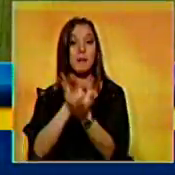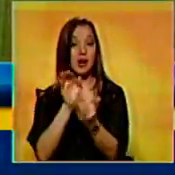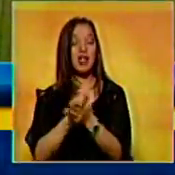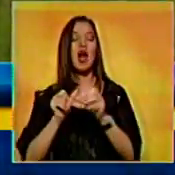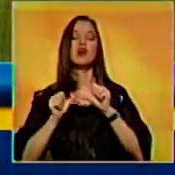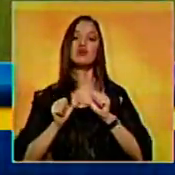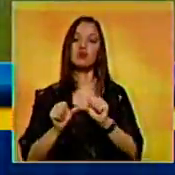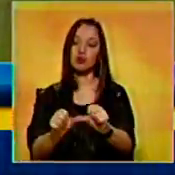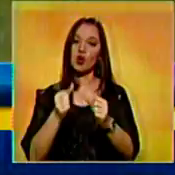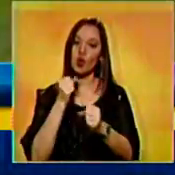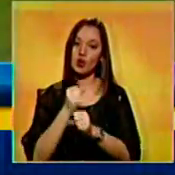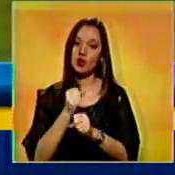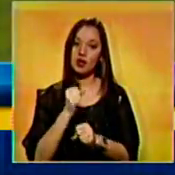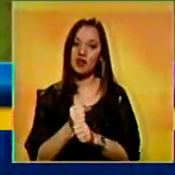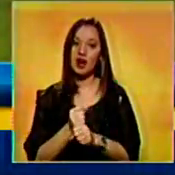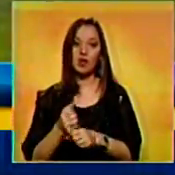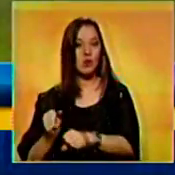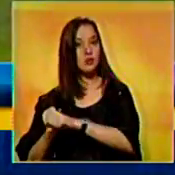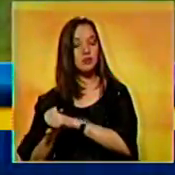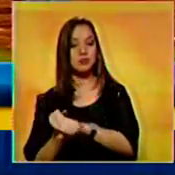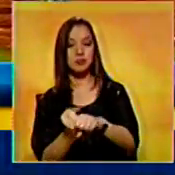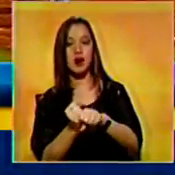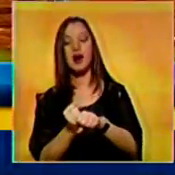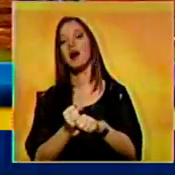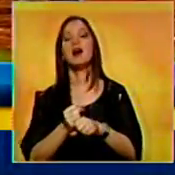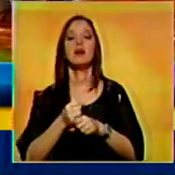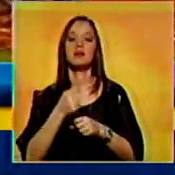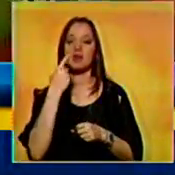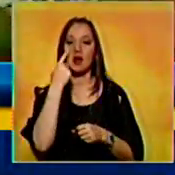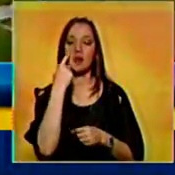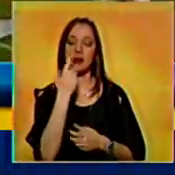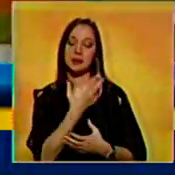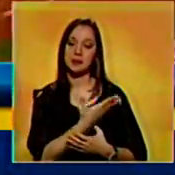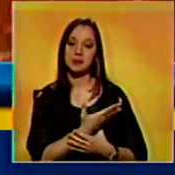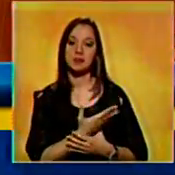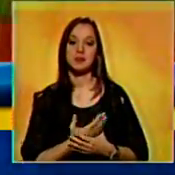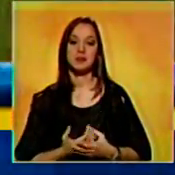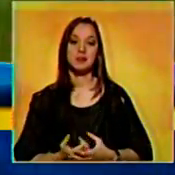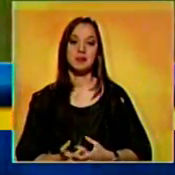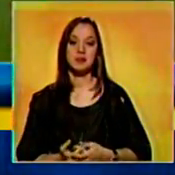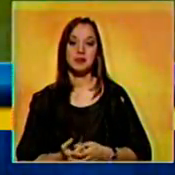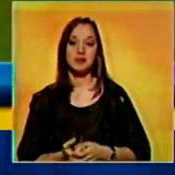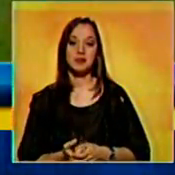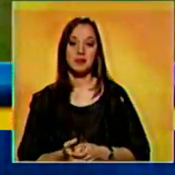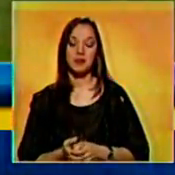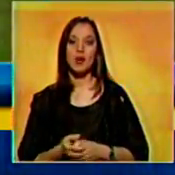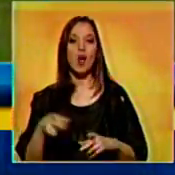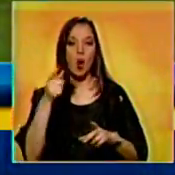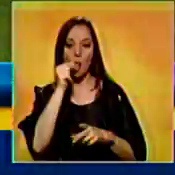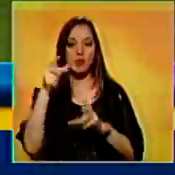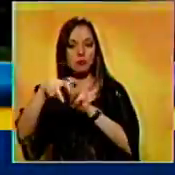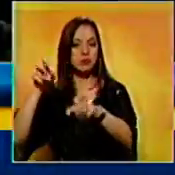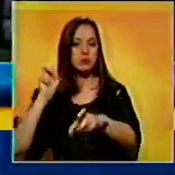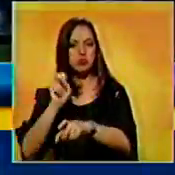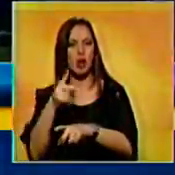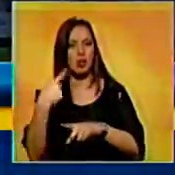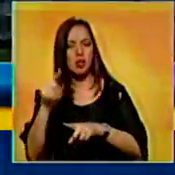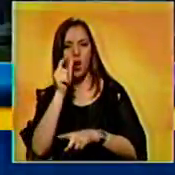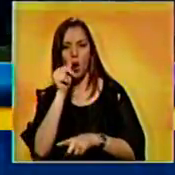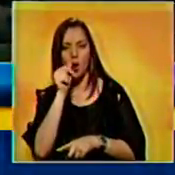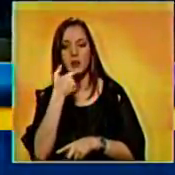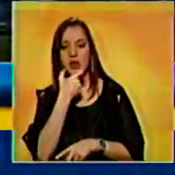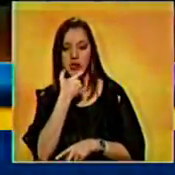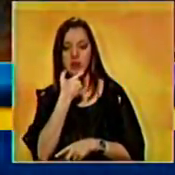triunfo 7-0 en el estreno como manager de Henry Blanco con la divisa insular. Ganó Eric Berger y perdió Dustin Richardson.